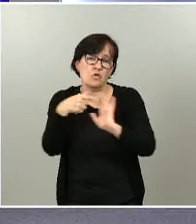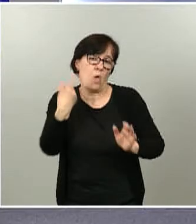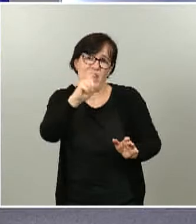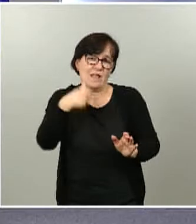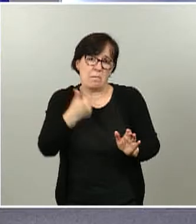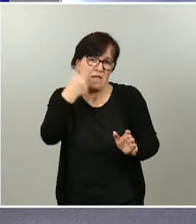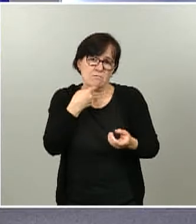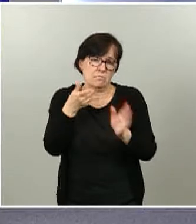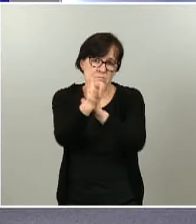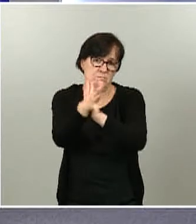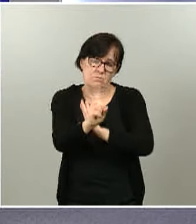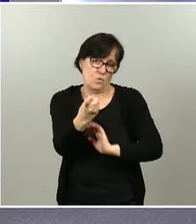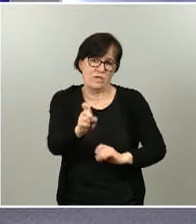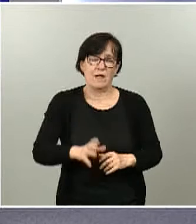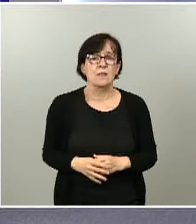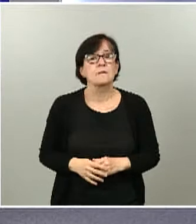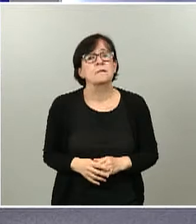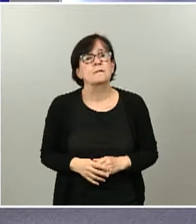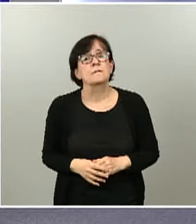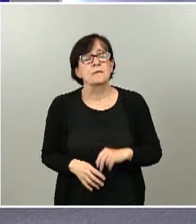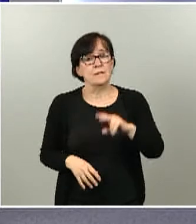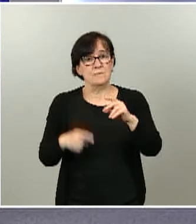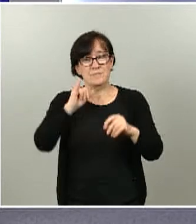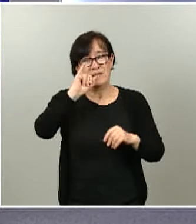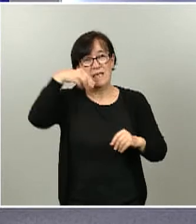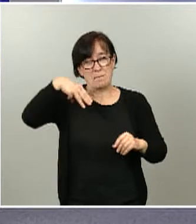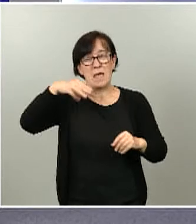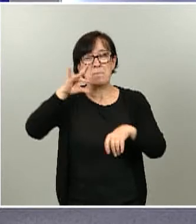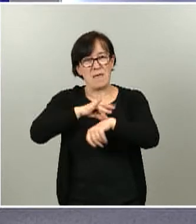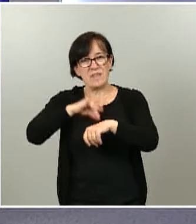La siguiente pregunta es de IM Médico y IM Farmacia. Adelante.